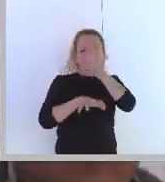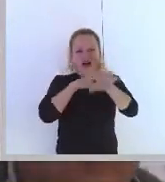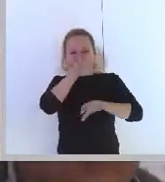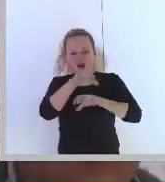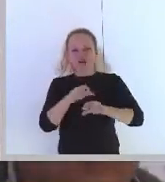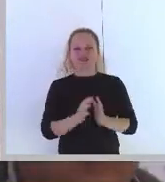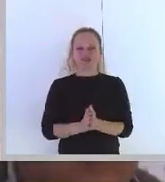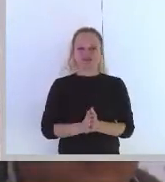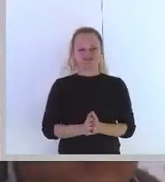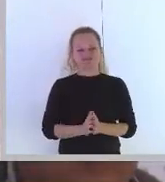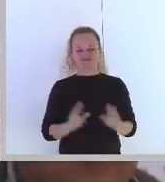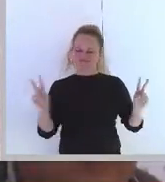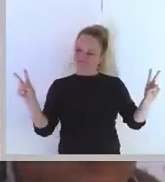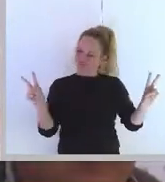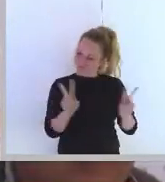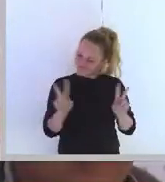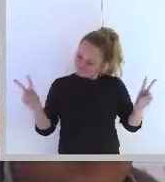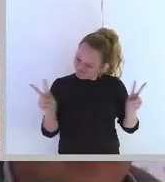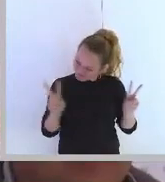¡Que viva el Cauca!